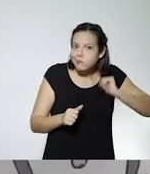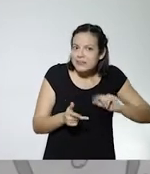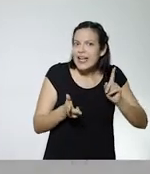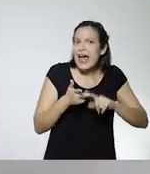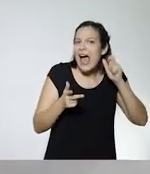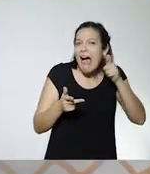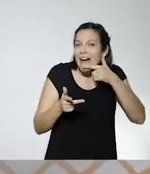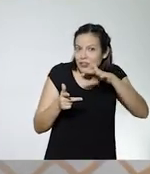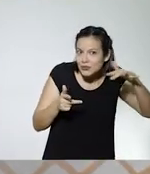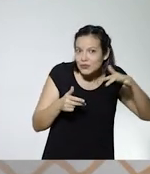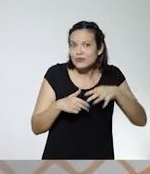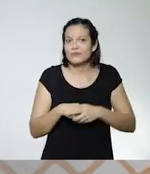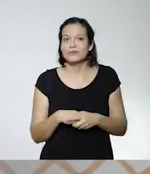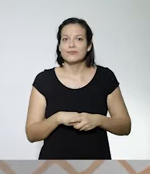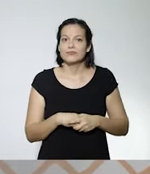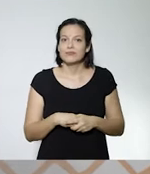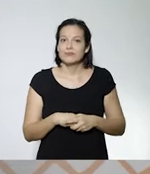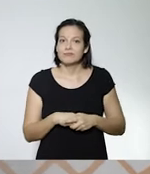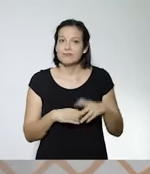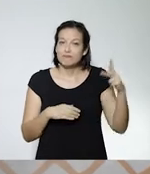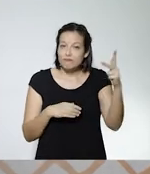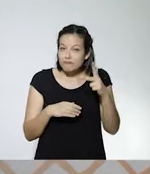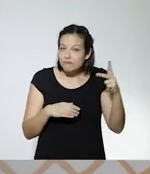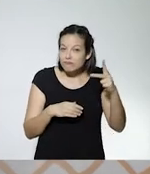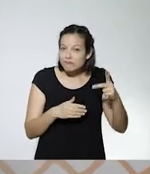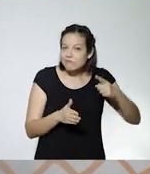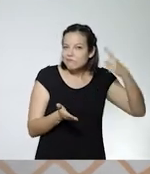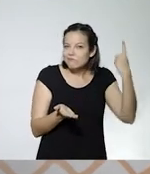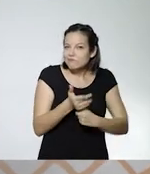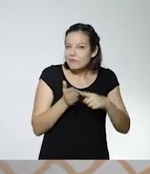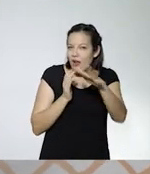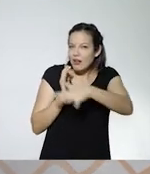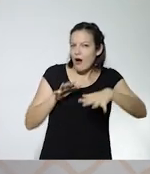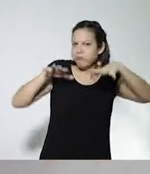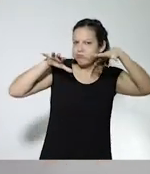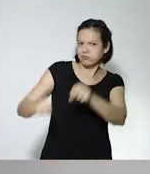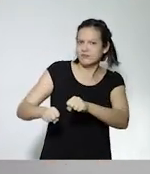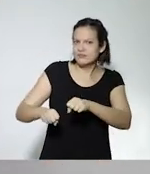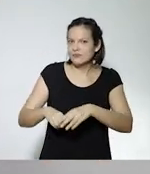cuerpo y gaseoso, quienes decidieron apropiarse de la aldea.